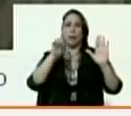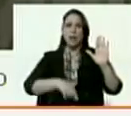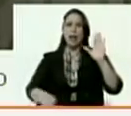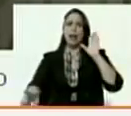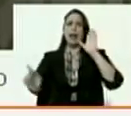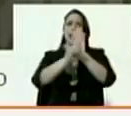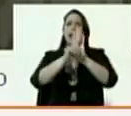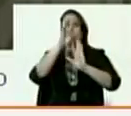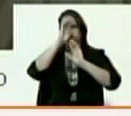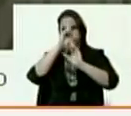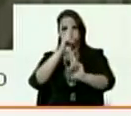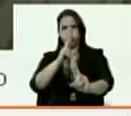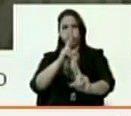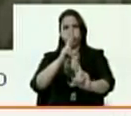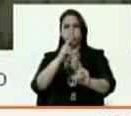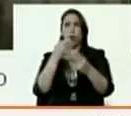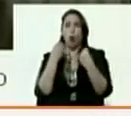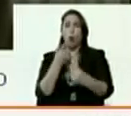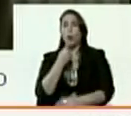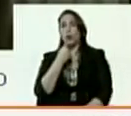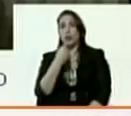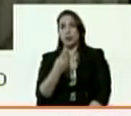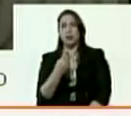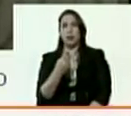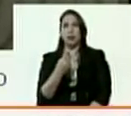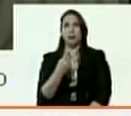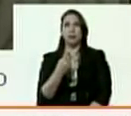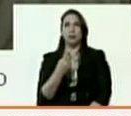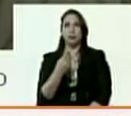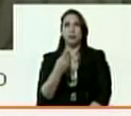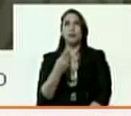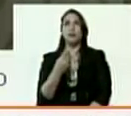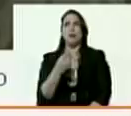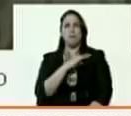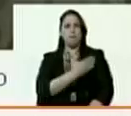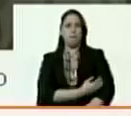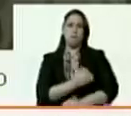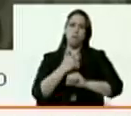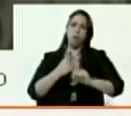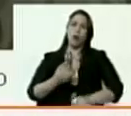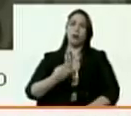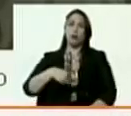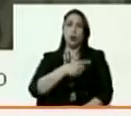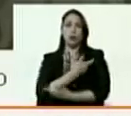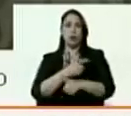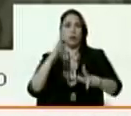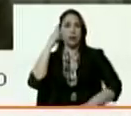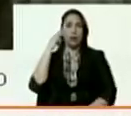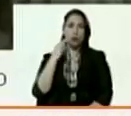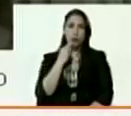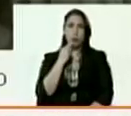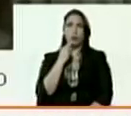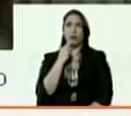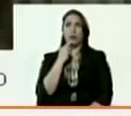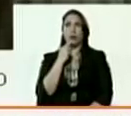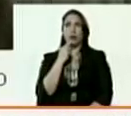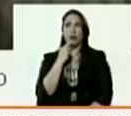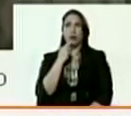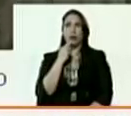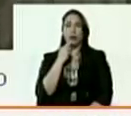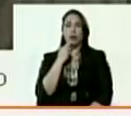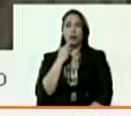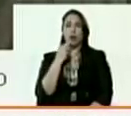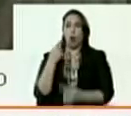legalidad. Como le decía y le señalaba muy férreamente nuestro libertador Simón Bolívar a Pablo Morillo